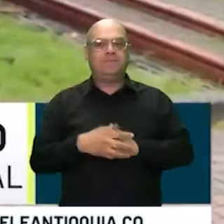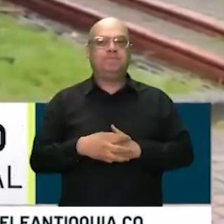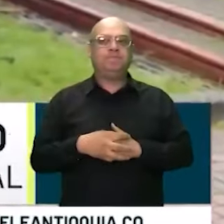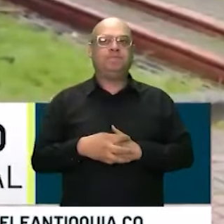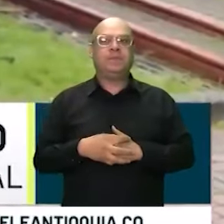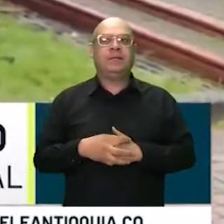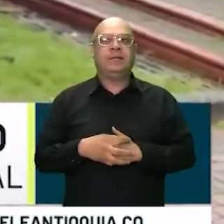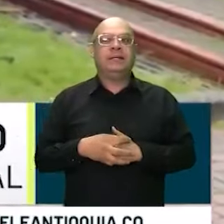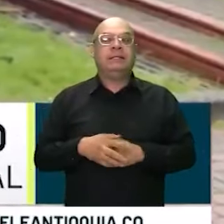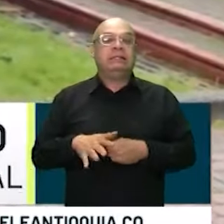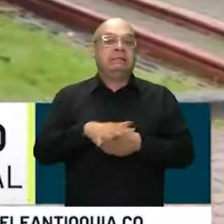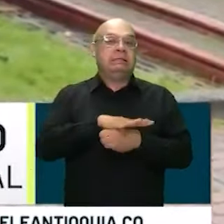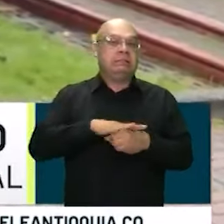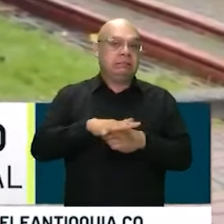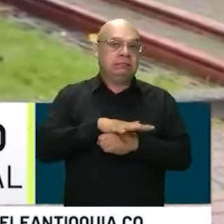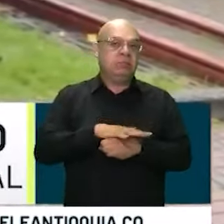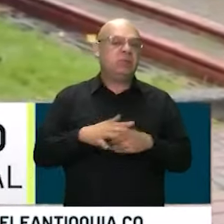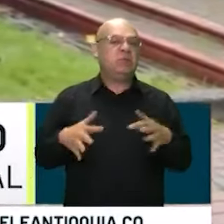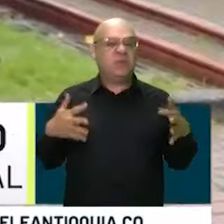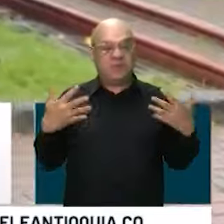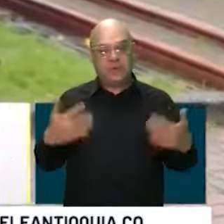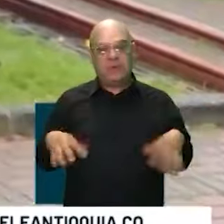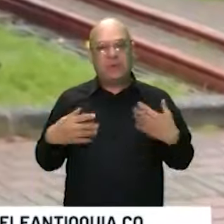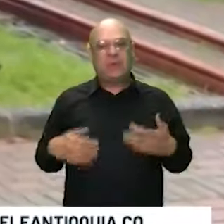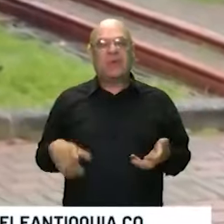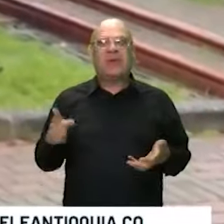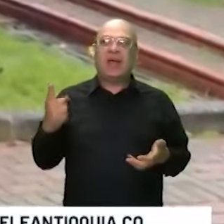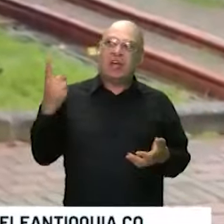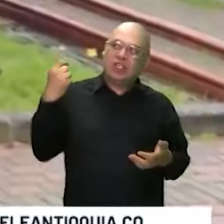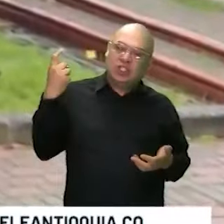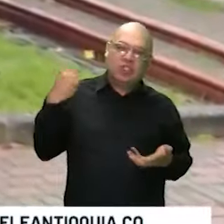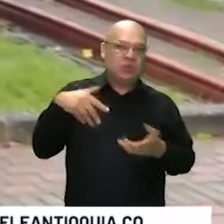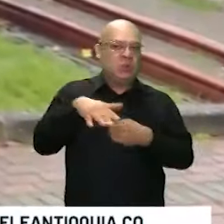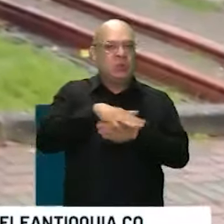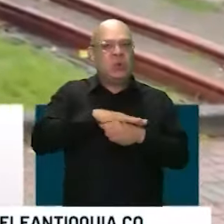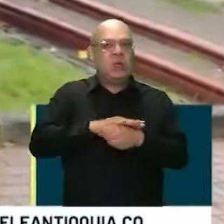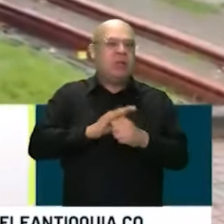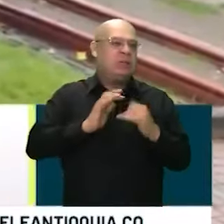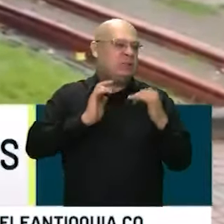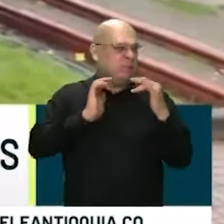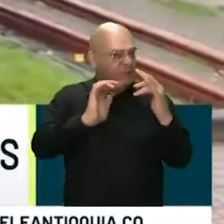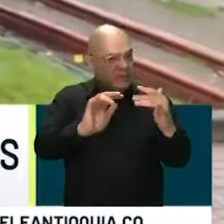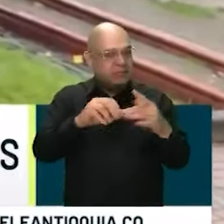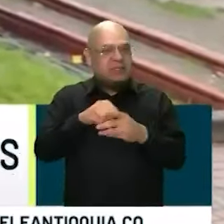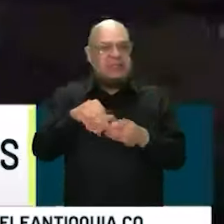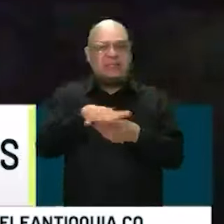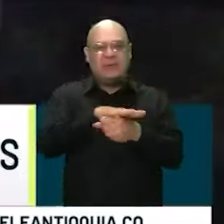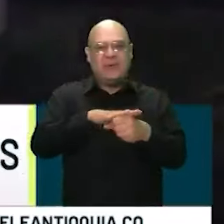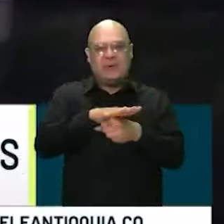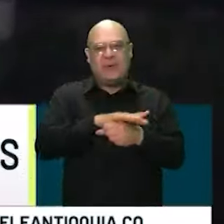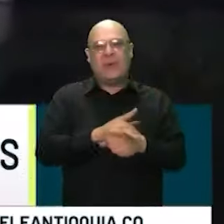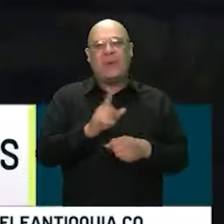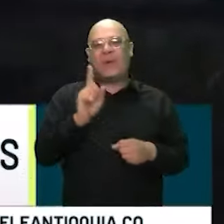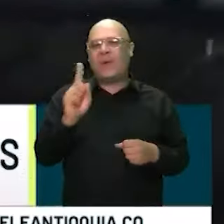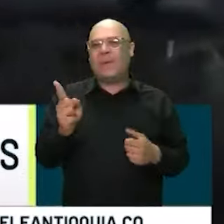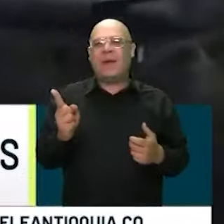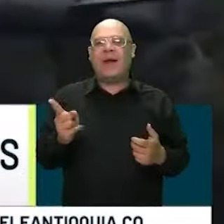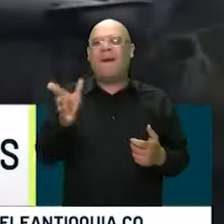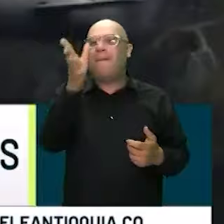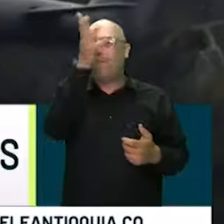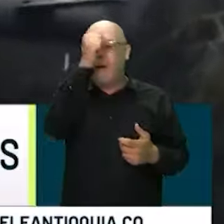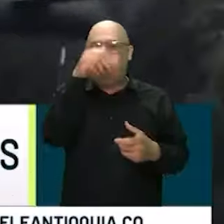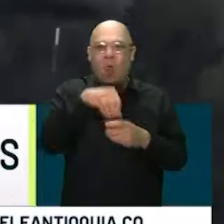presentado situaciones similares a las de ayer, confrontaciones con estos grupos armados por que delinquen en esa jurisdicción por